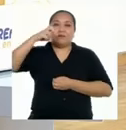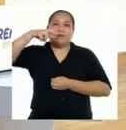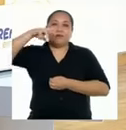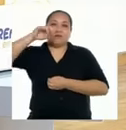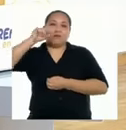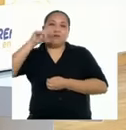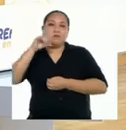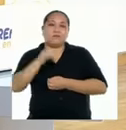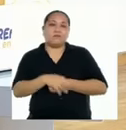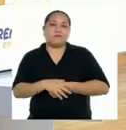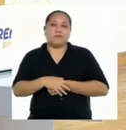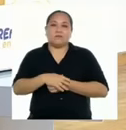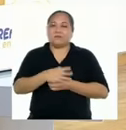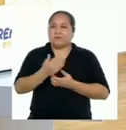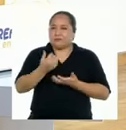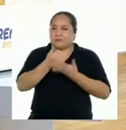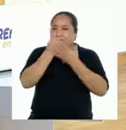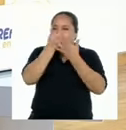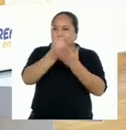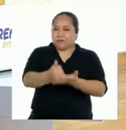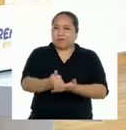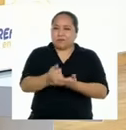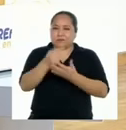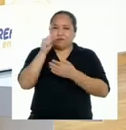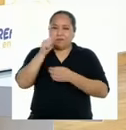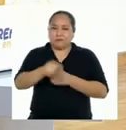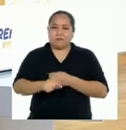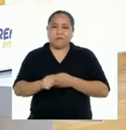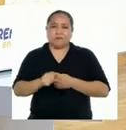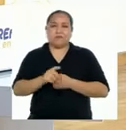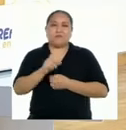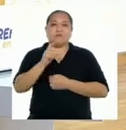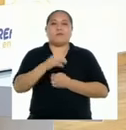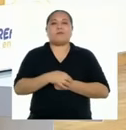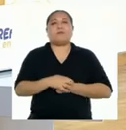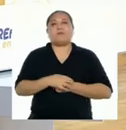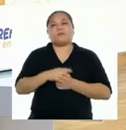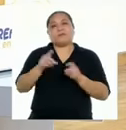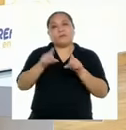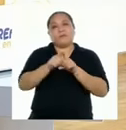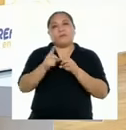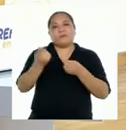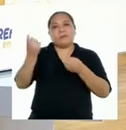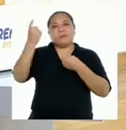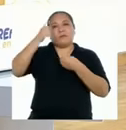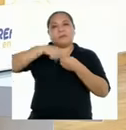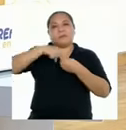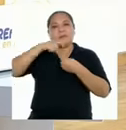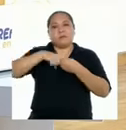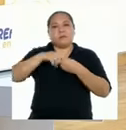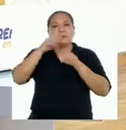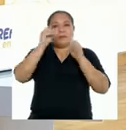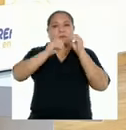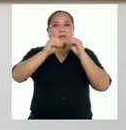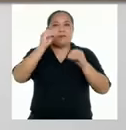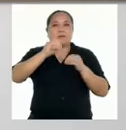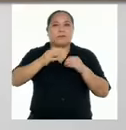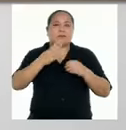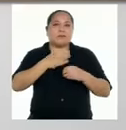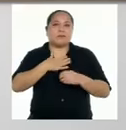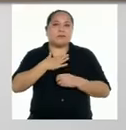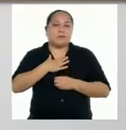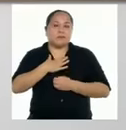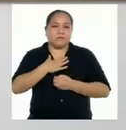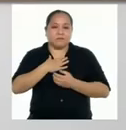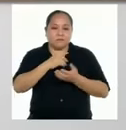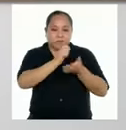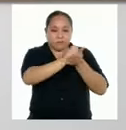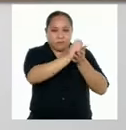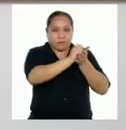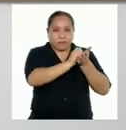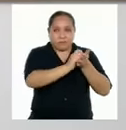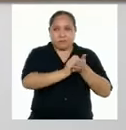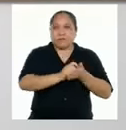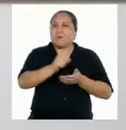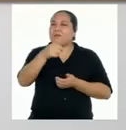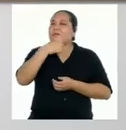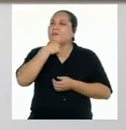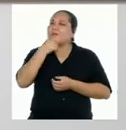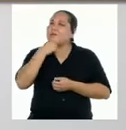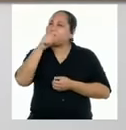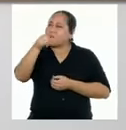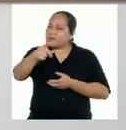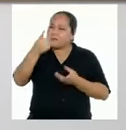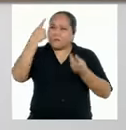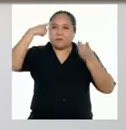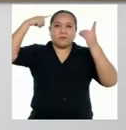ejercicio de nuestra ciudadanía. Y además he añadido la acción concreta que iba a plantear en mi texto. Me gusta que